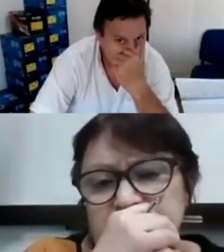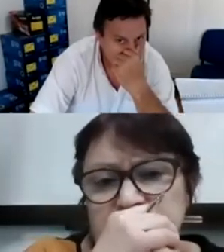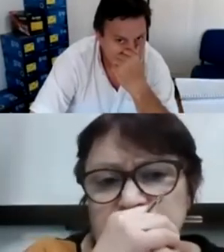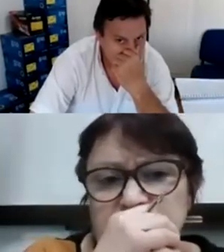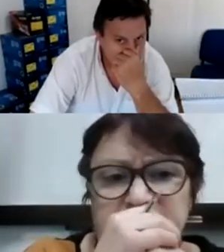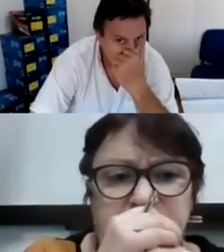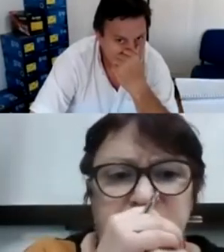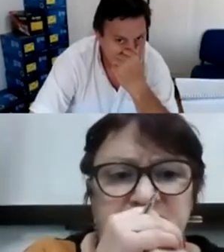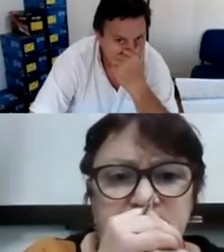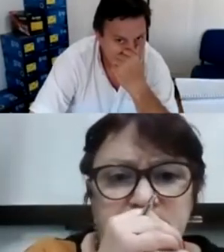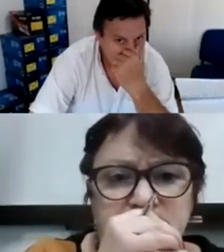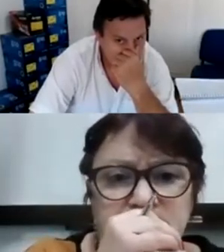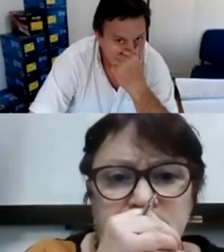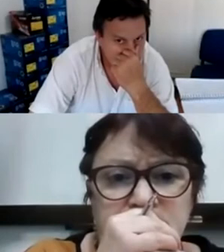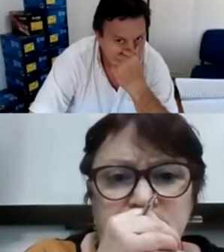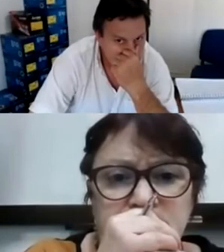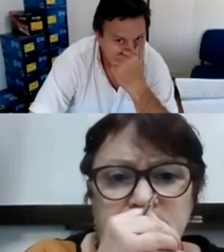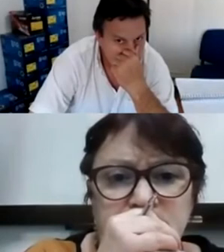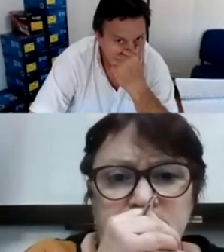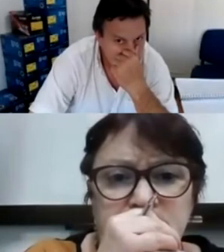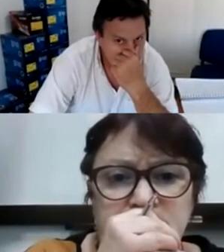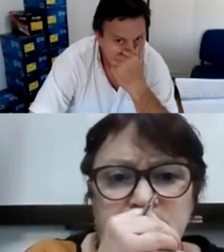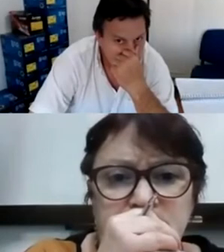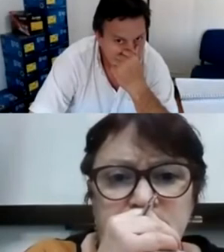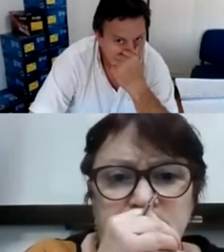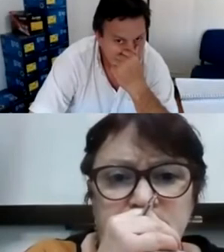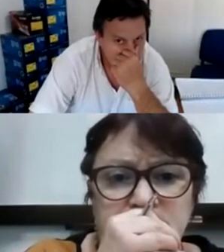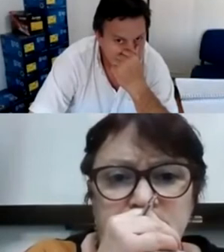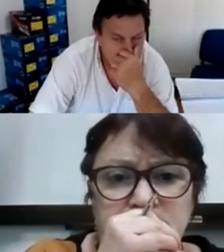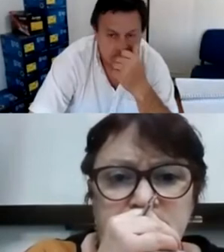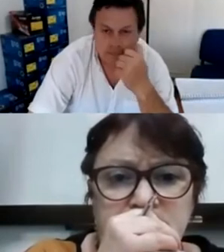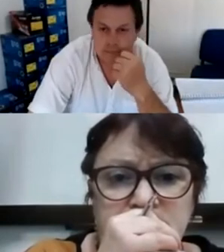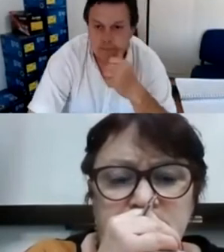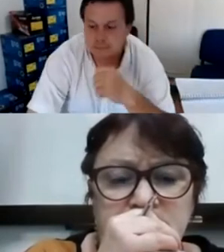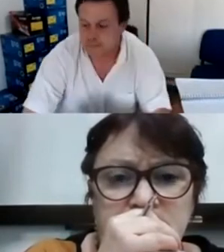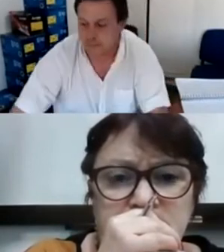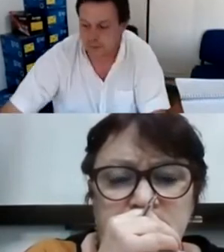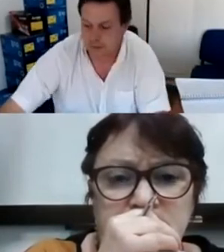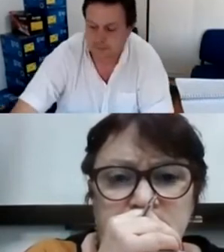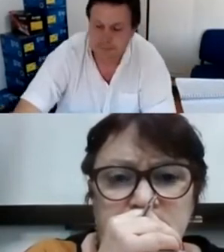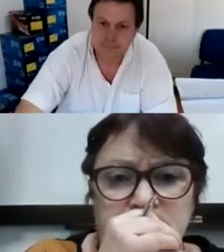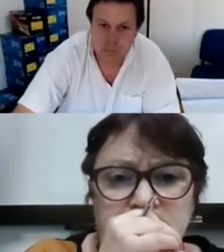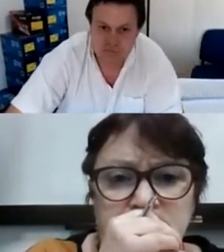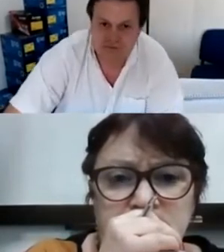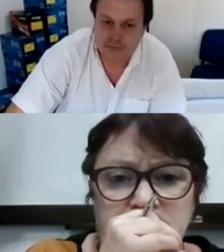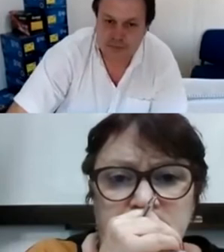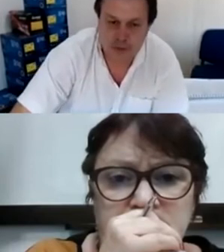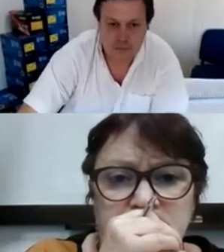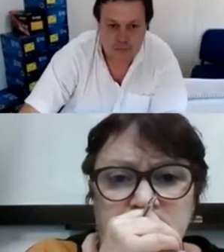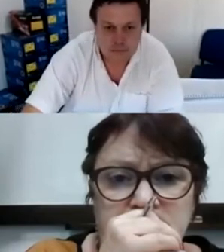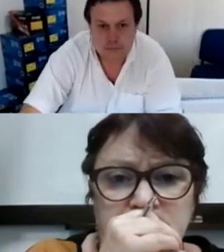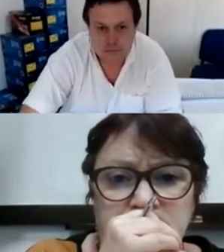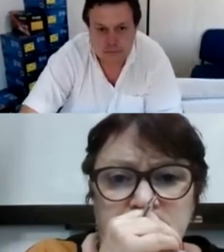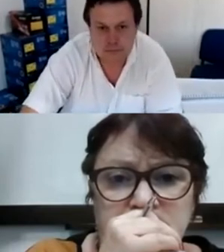que no tenemos. Y con la mayor generosidad desde el punto de vista de incluso poder proyectar achicarnos. Ahora, ¿cuáles son las